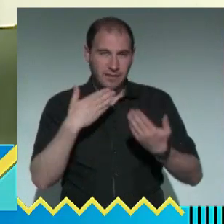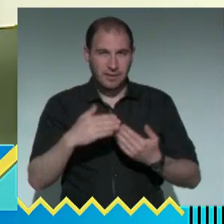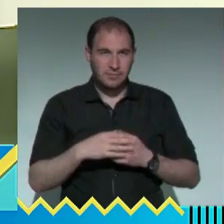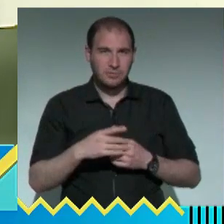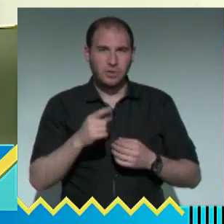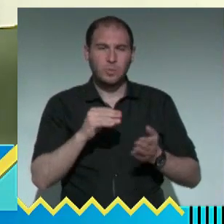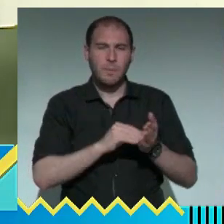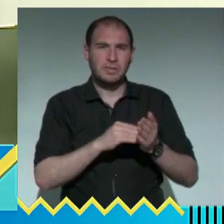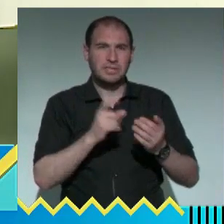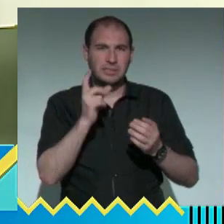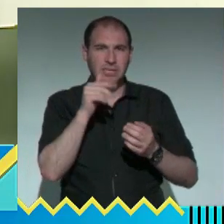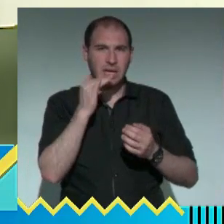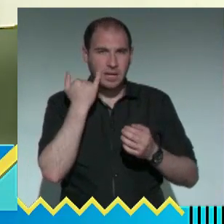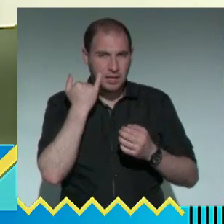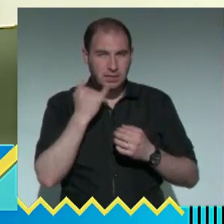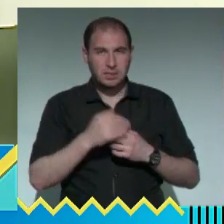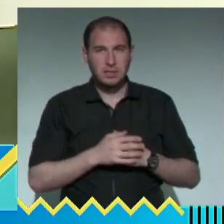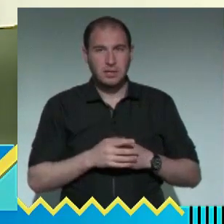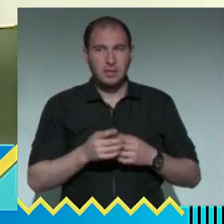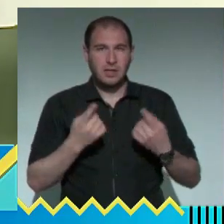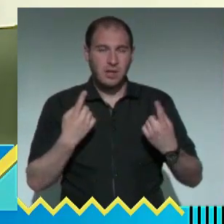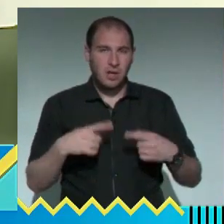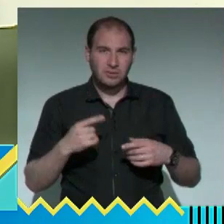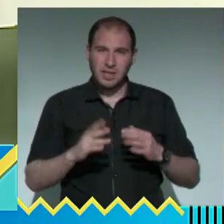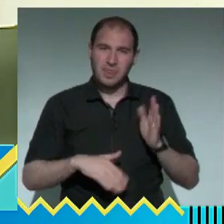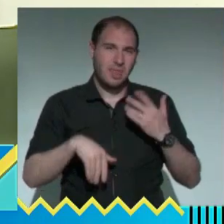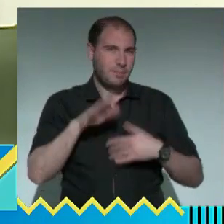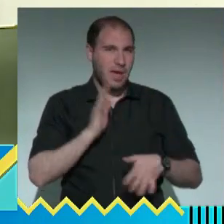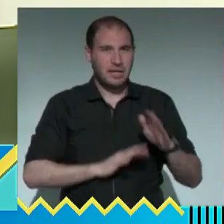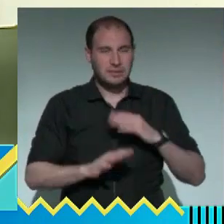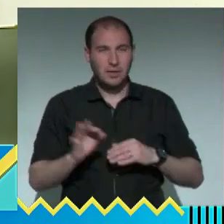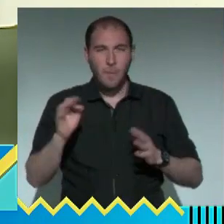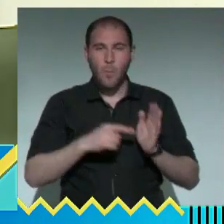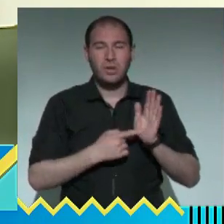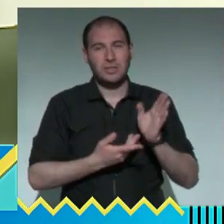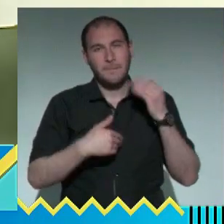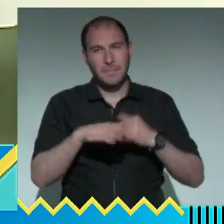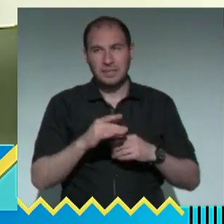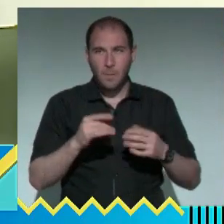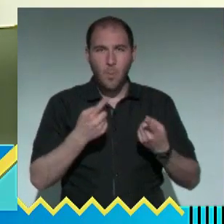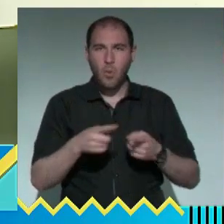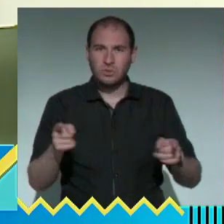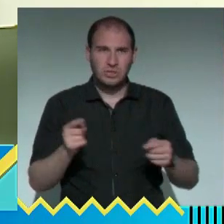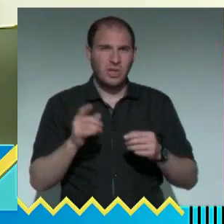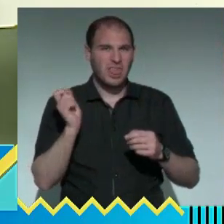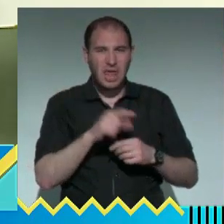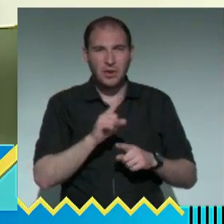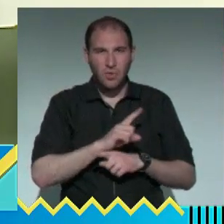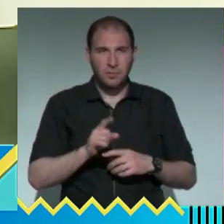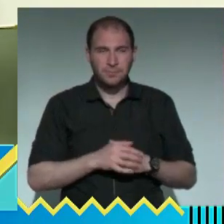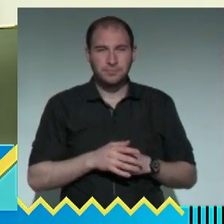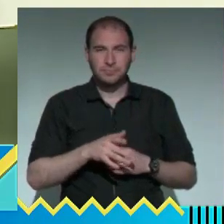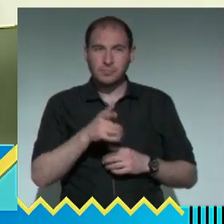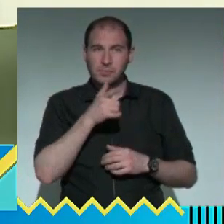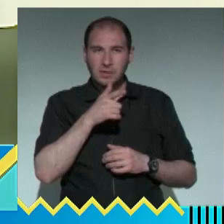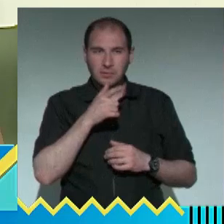momento nosotros con Charlie tuvimos que hacer de más o demostrar más para no ser los músicos de Cerati, ¿no? Algo así,